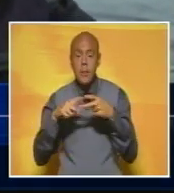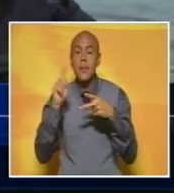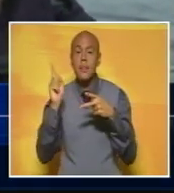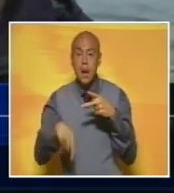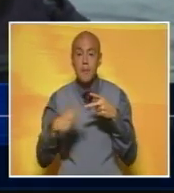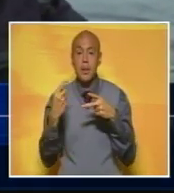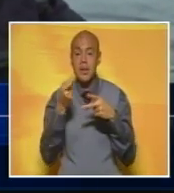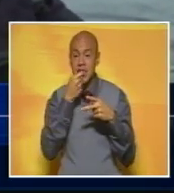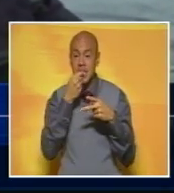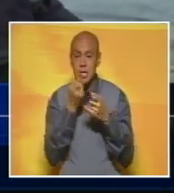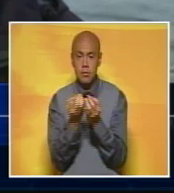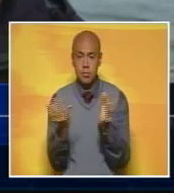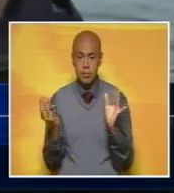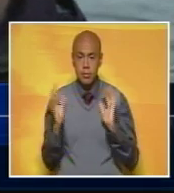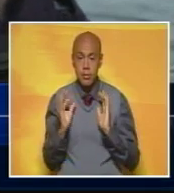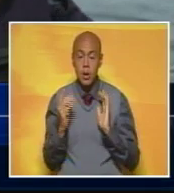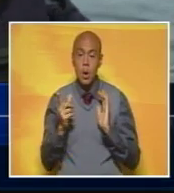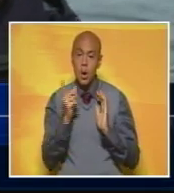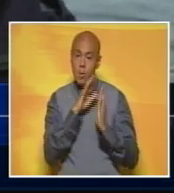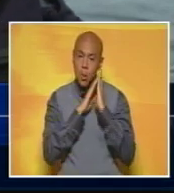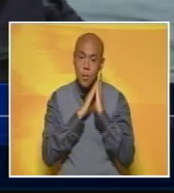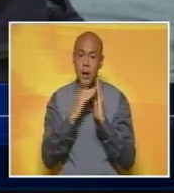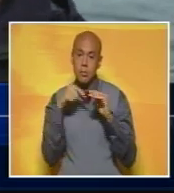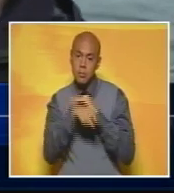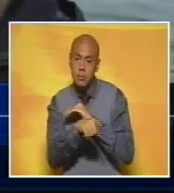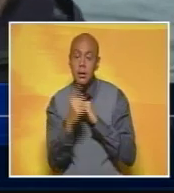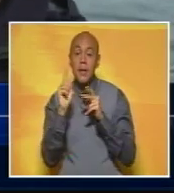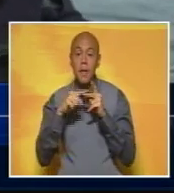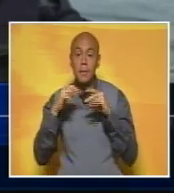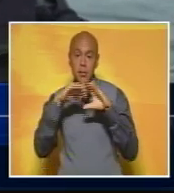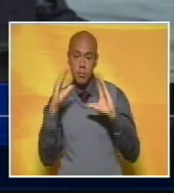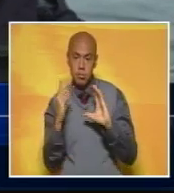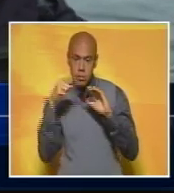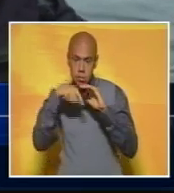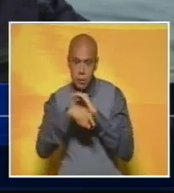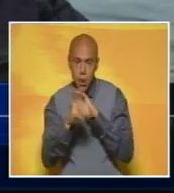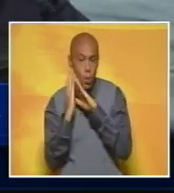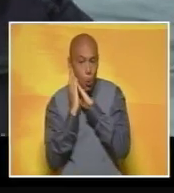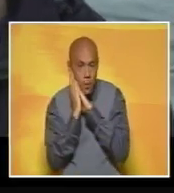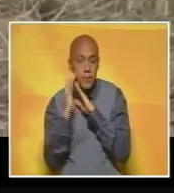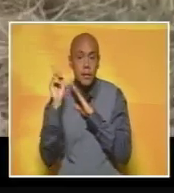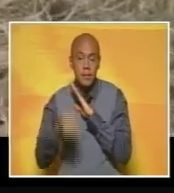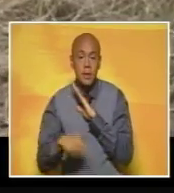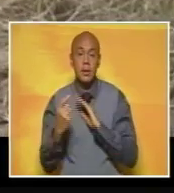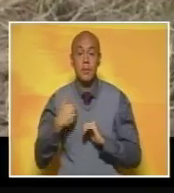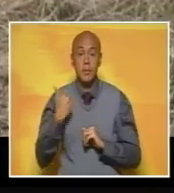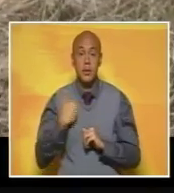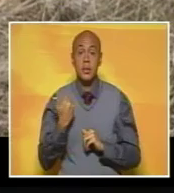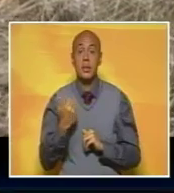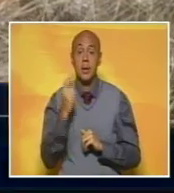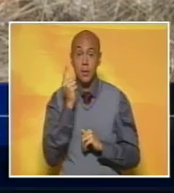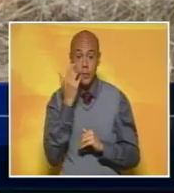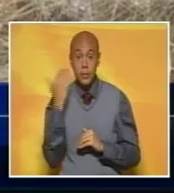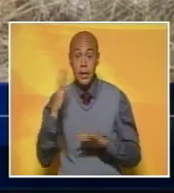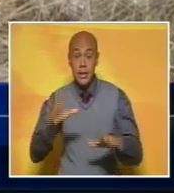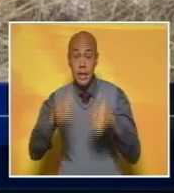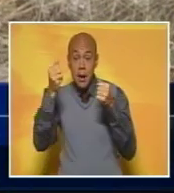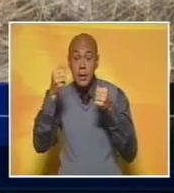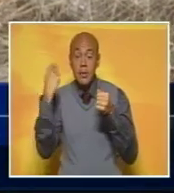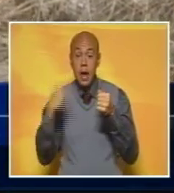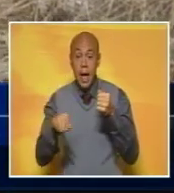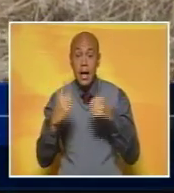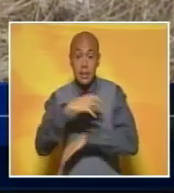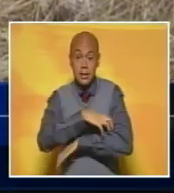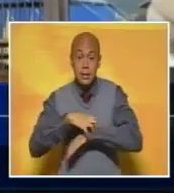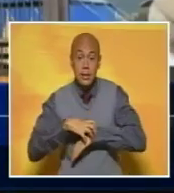grama, muchas áreas para ellos jugar y esconderse, cuevitas para ellos dormir. Quienes los rescataron afirman que estos